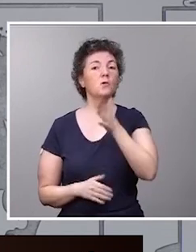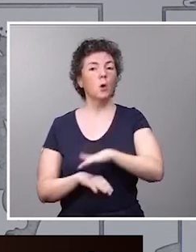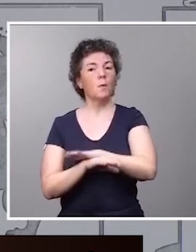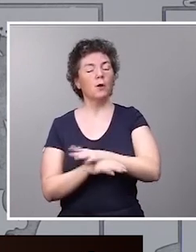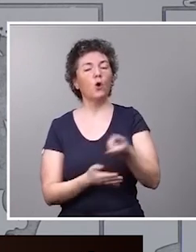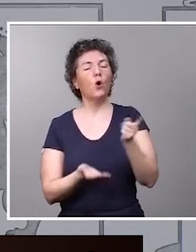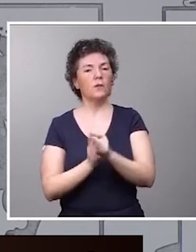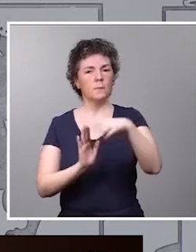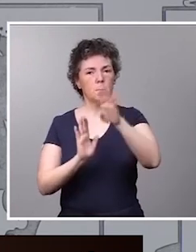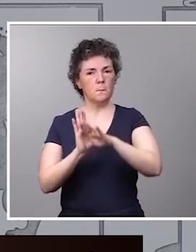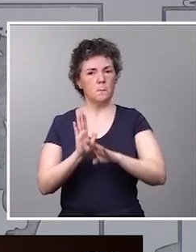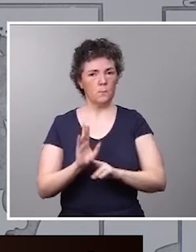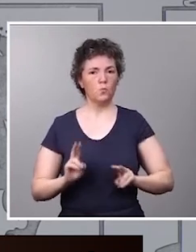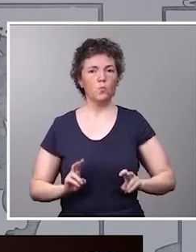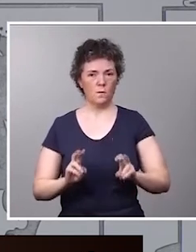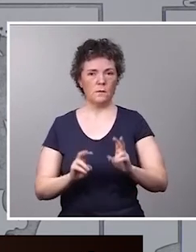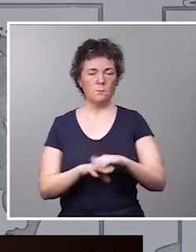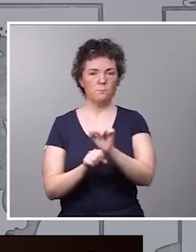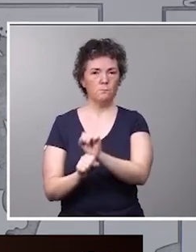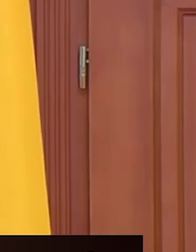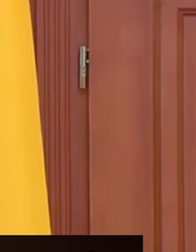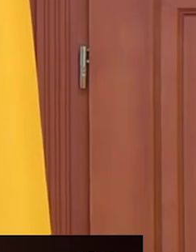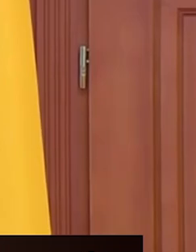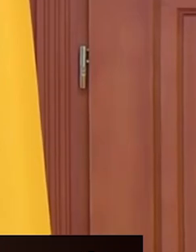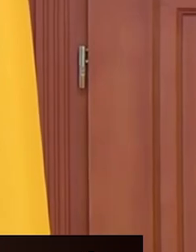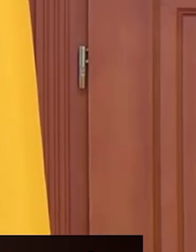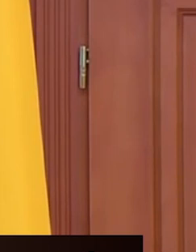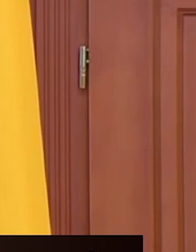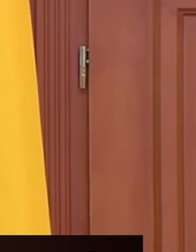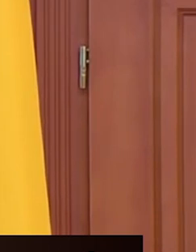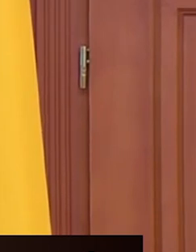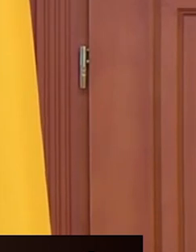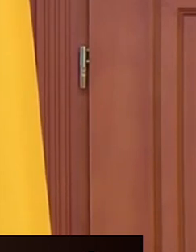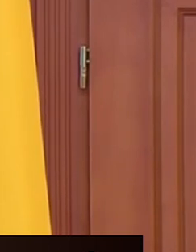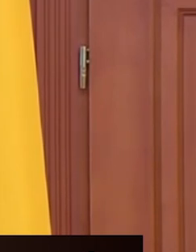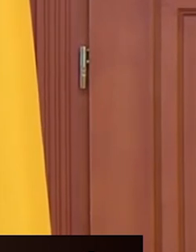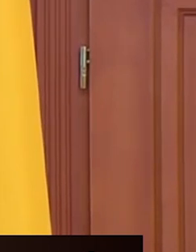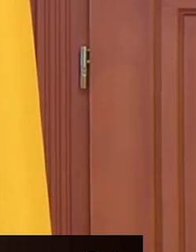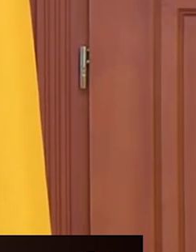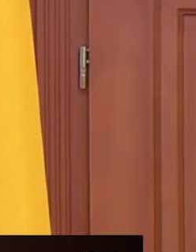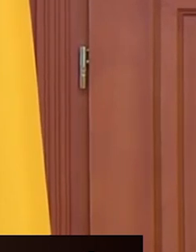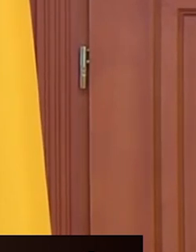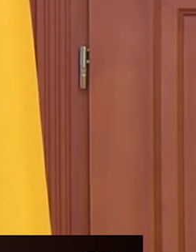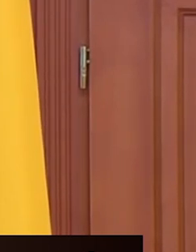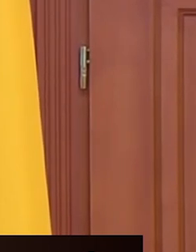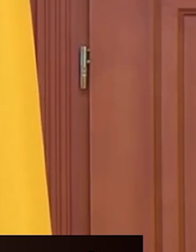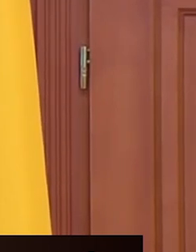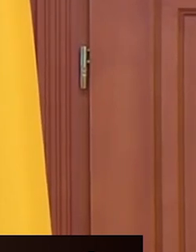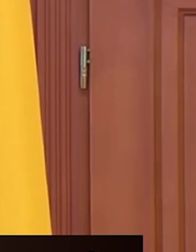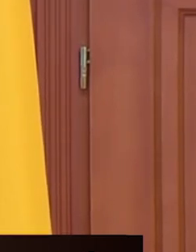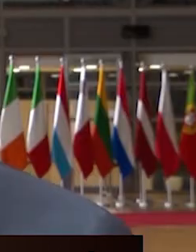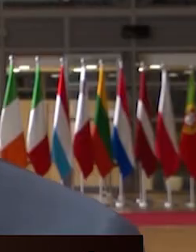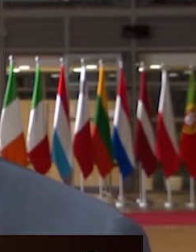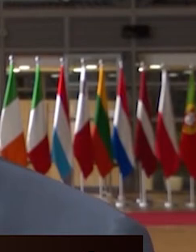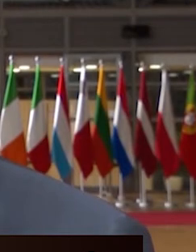mandato. Lo que pasa es que va a intentar ganar tiempo y probablemente, en mi opinión, sí va a intentar convocar unas elecciones anticipadas. Lo que pasa es que,